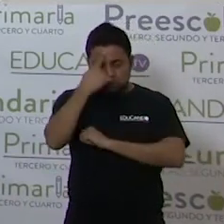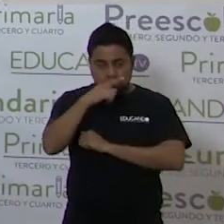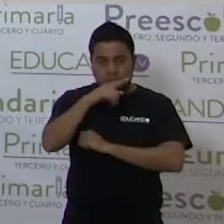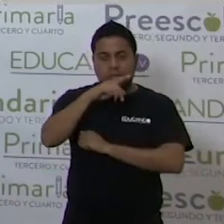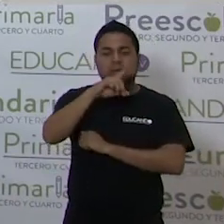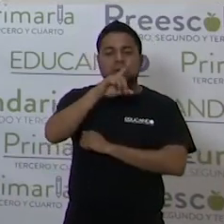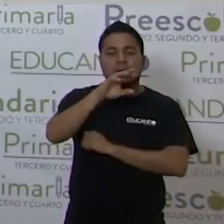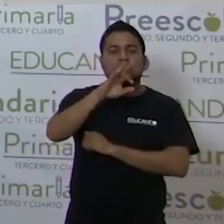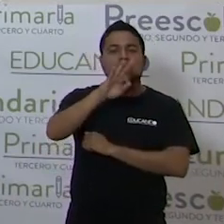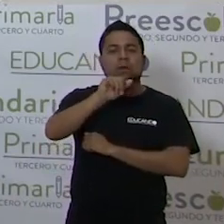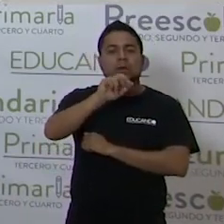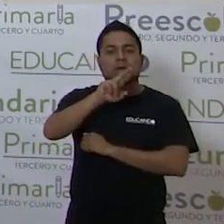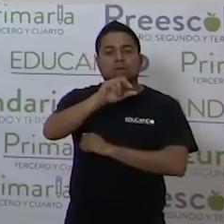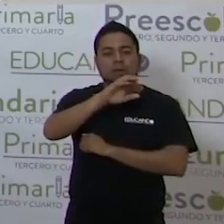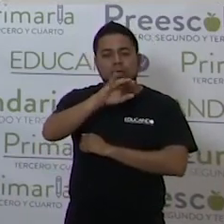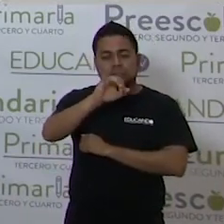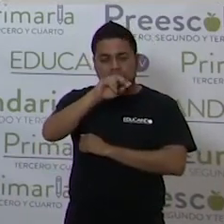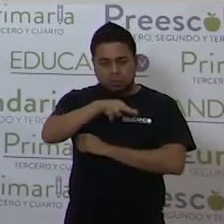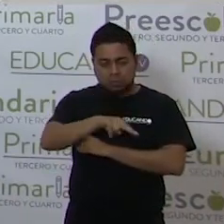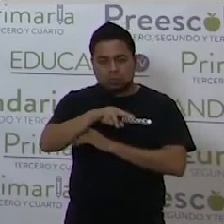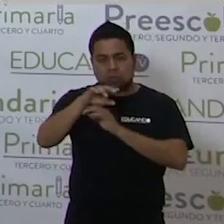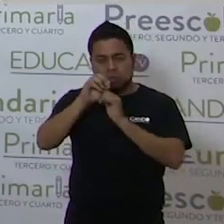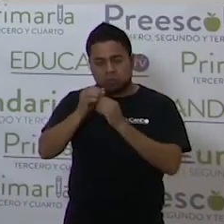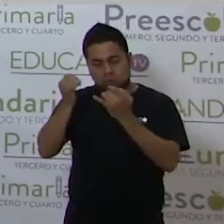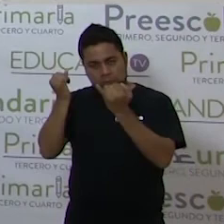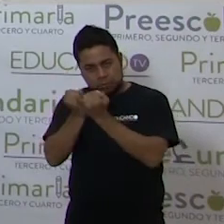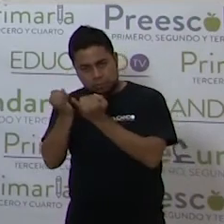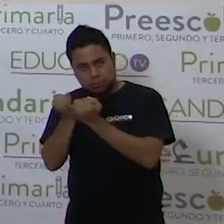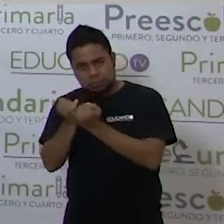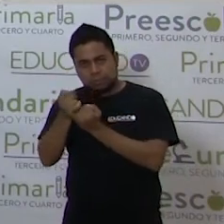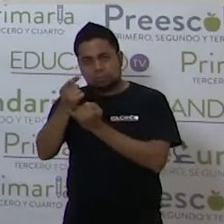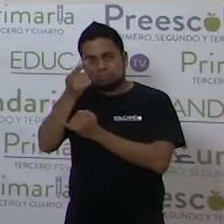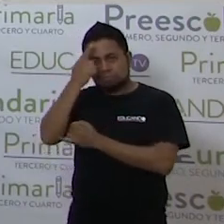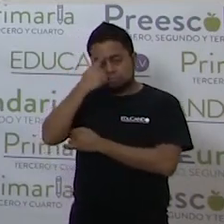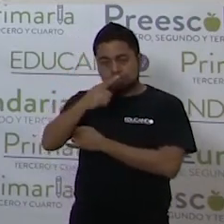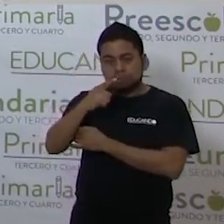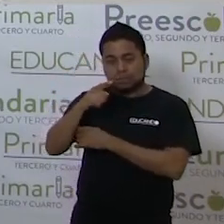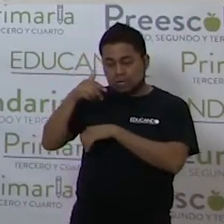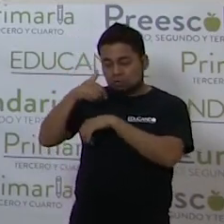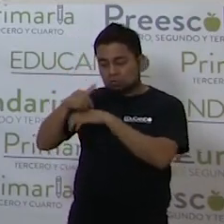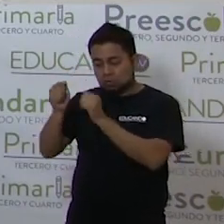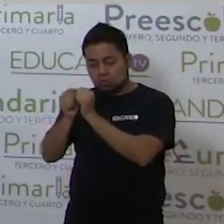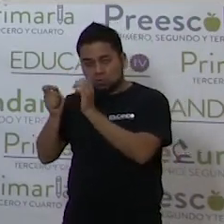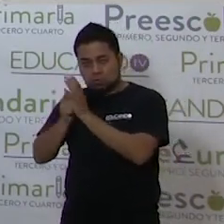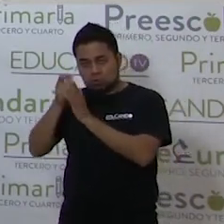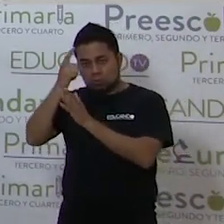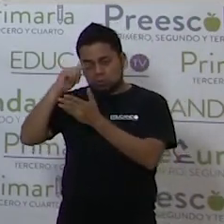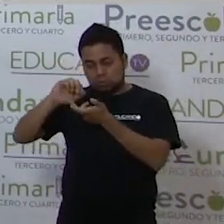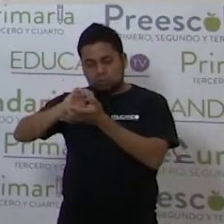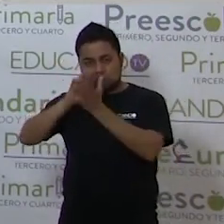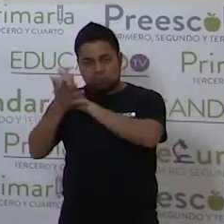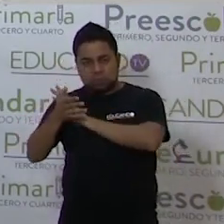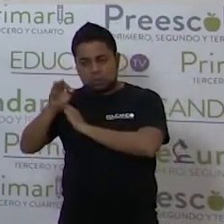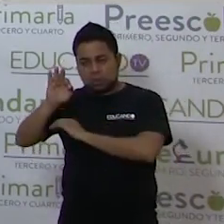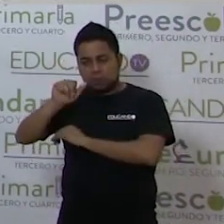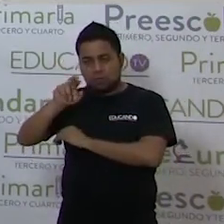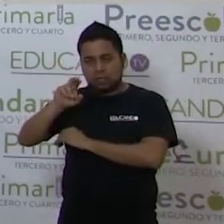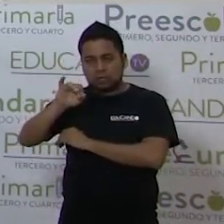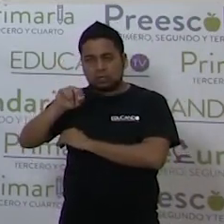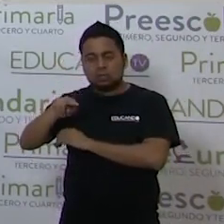resulta un poco más cómodo transformar la fracción al número decimal entonces cómo le hacemos dividimos